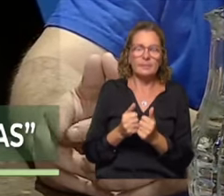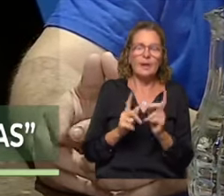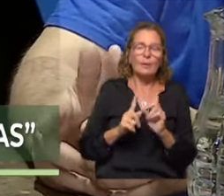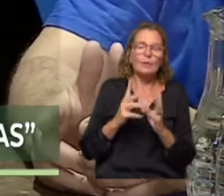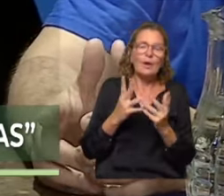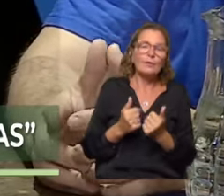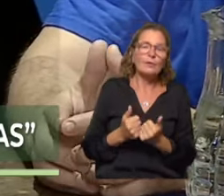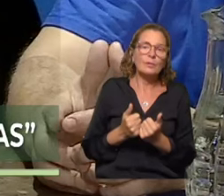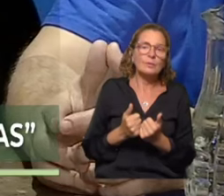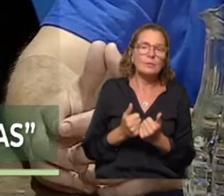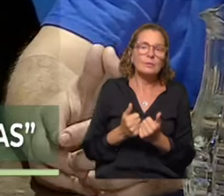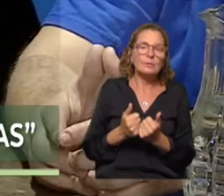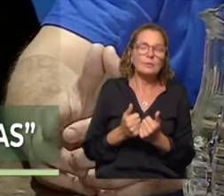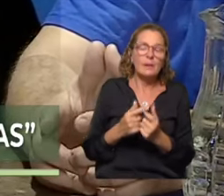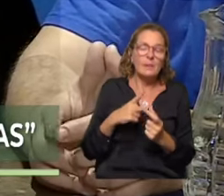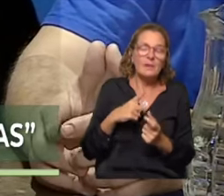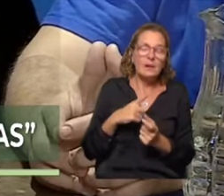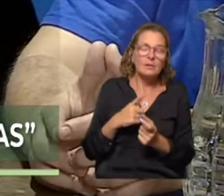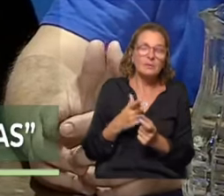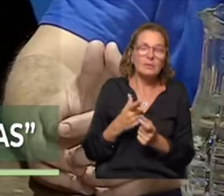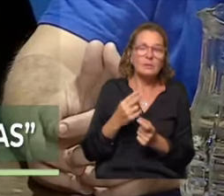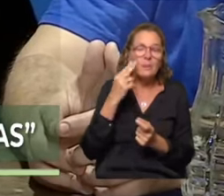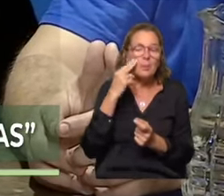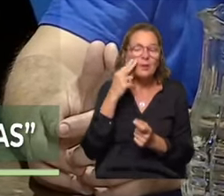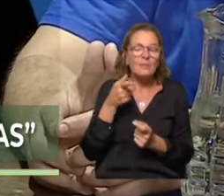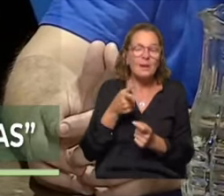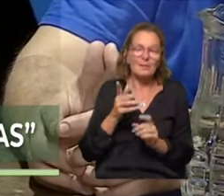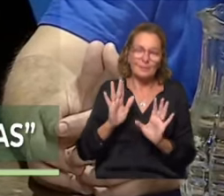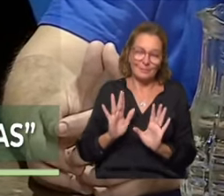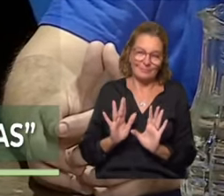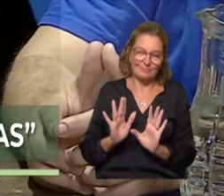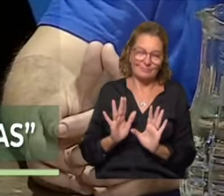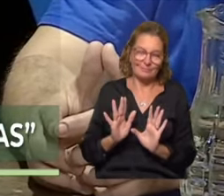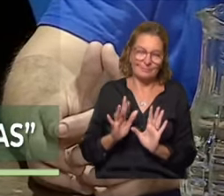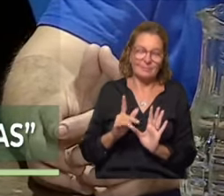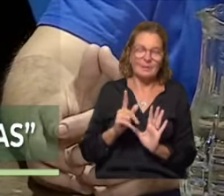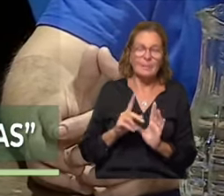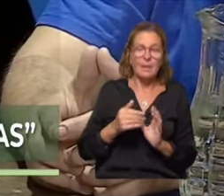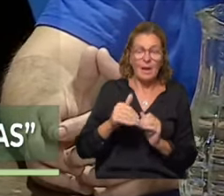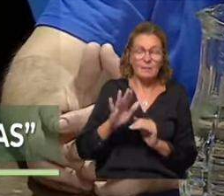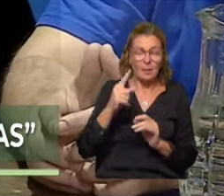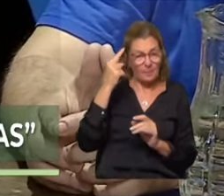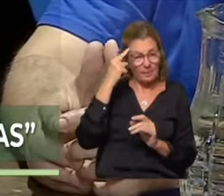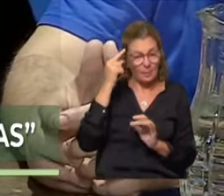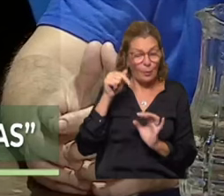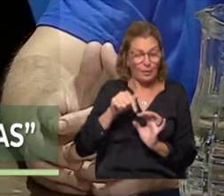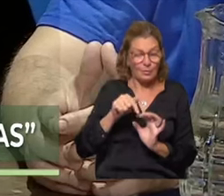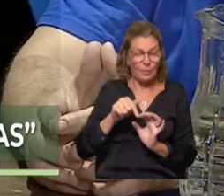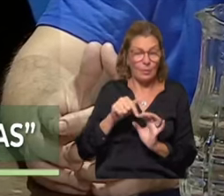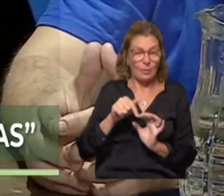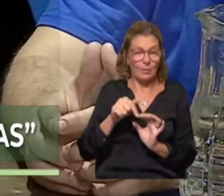alguna manera expectantes de que les pase este tipo de eventos. Más allá que consideramos que este evento en